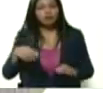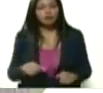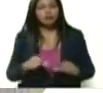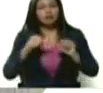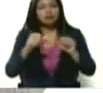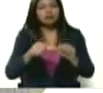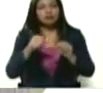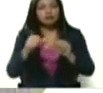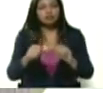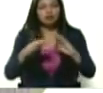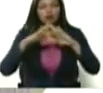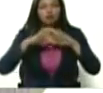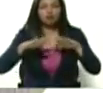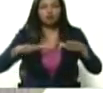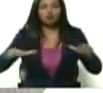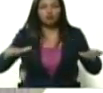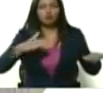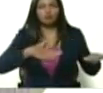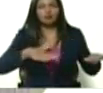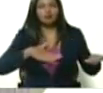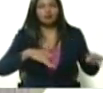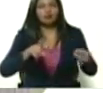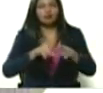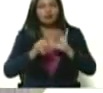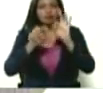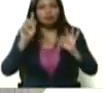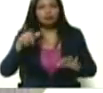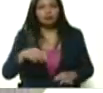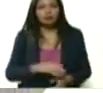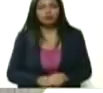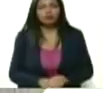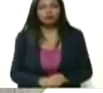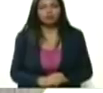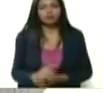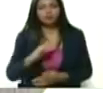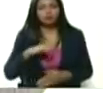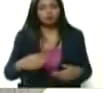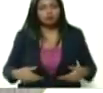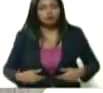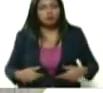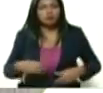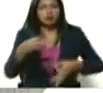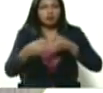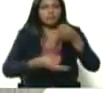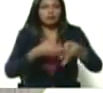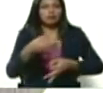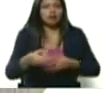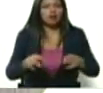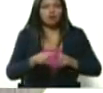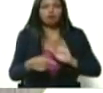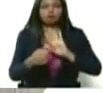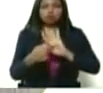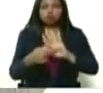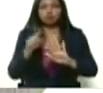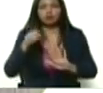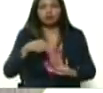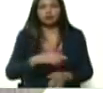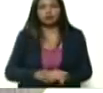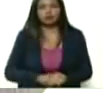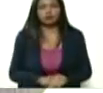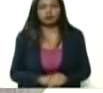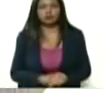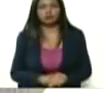curva aplanada, como ya insistentemente lo hemos explicado, lo hemos demostrado. No